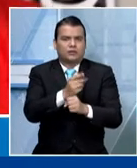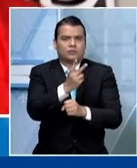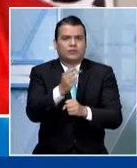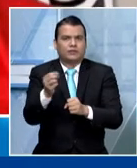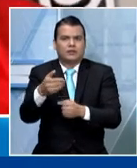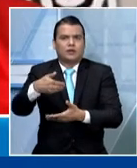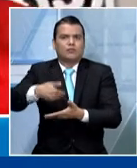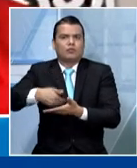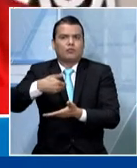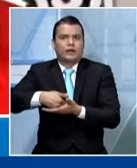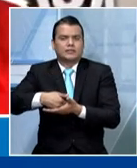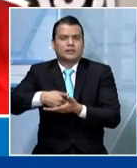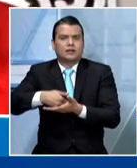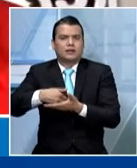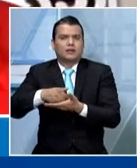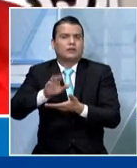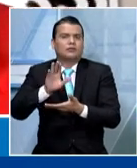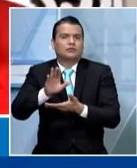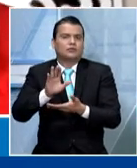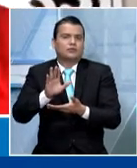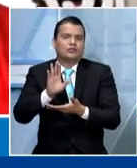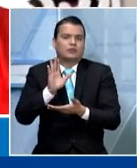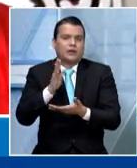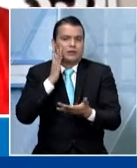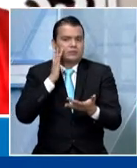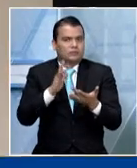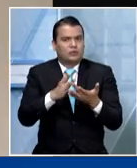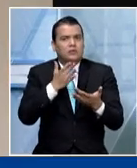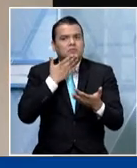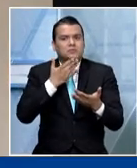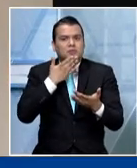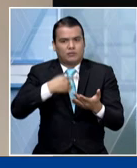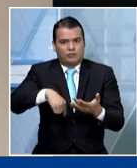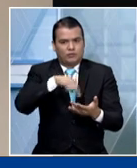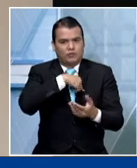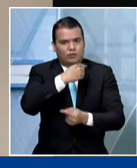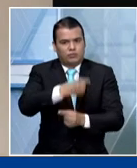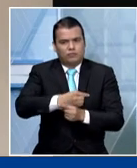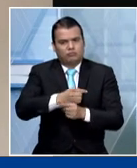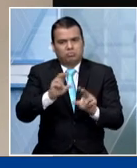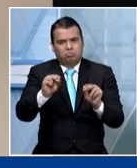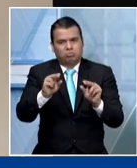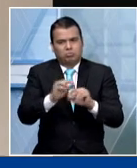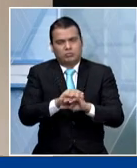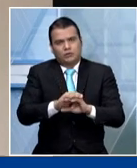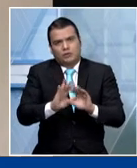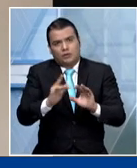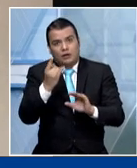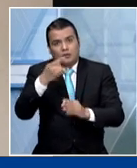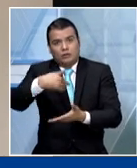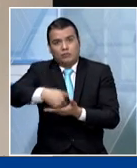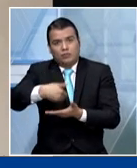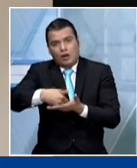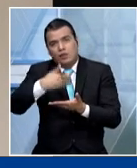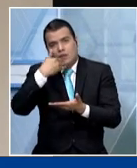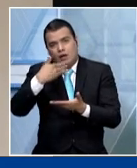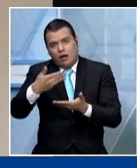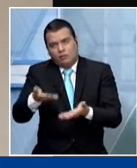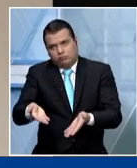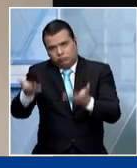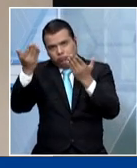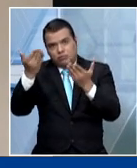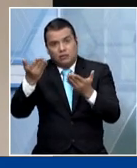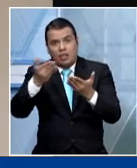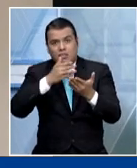algunas ofertas, pero no son las que nos satisfacen. Si sale una oferta buena, lo dejamos ir y no, que se quede con